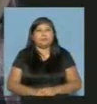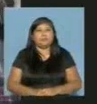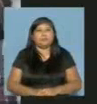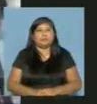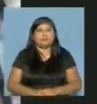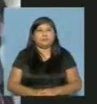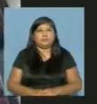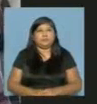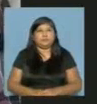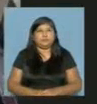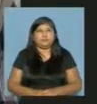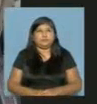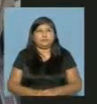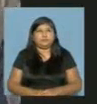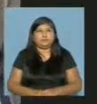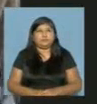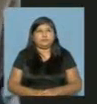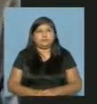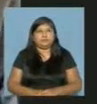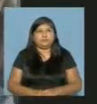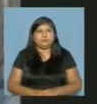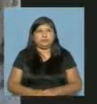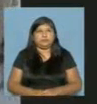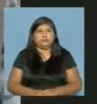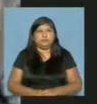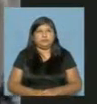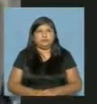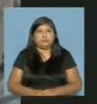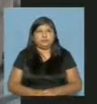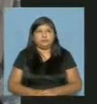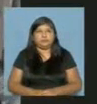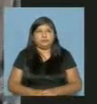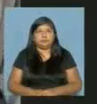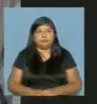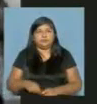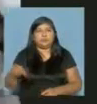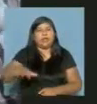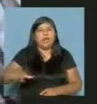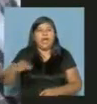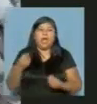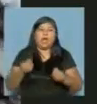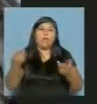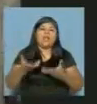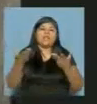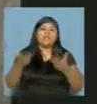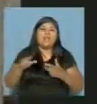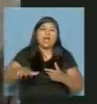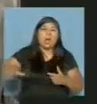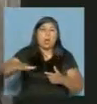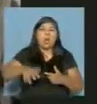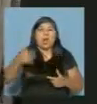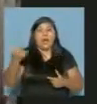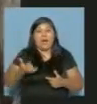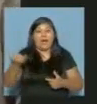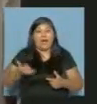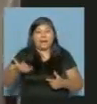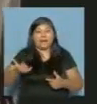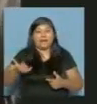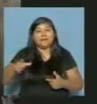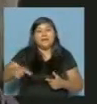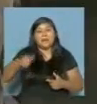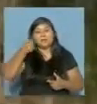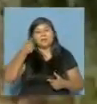Bueno, sí, los incendios forestales, la verdad que están generando un verdadero drama, Mari, porque hay tres departamentos afectados: está el